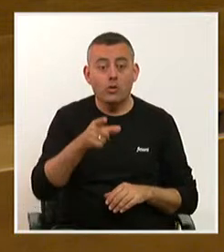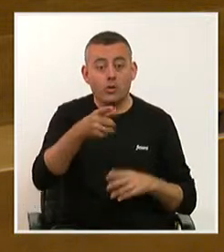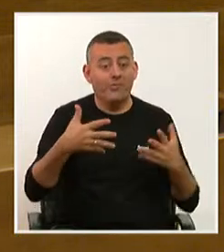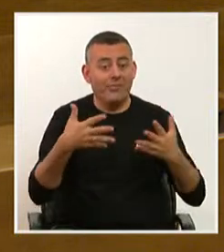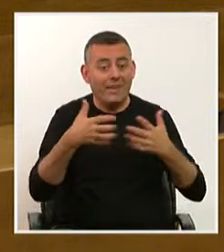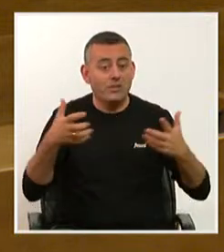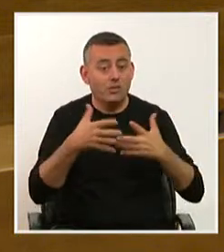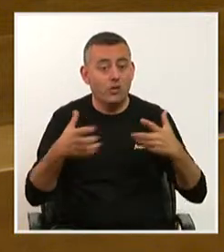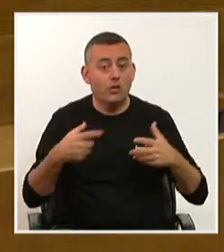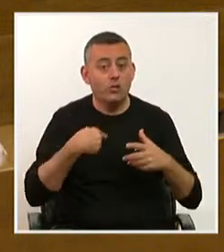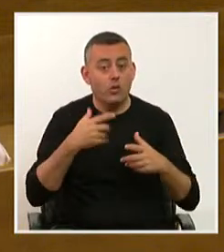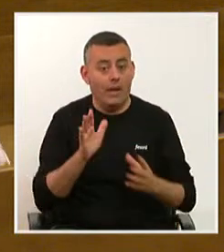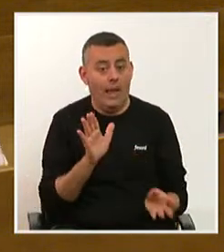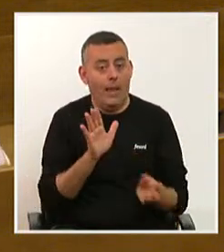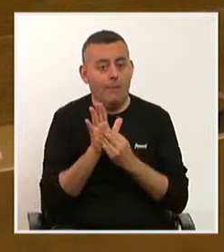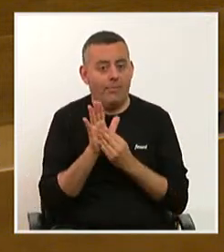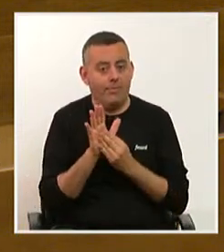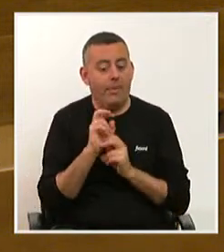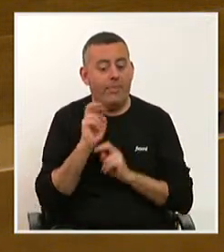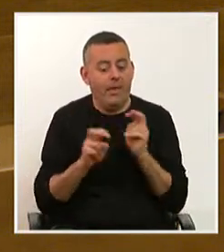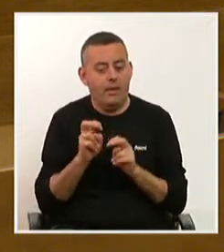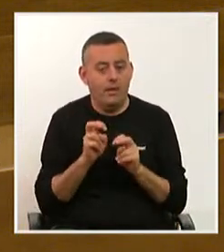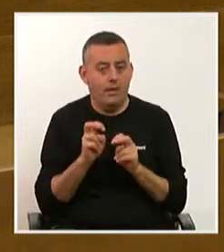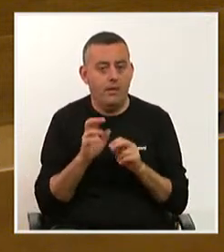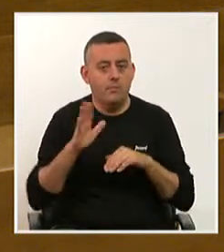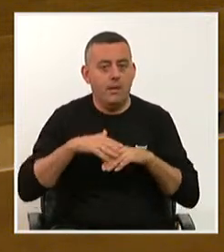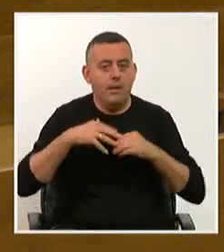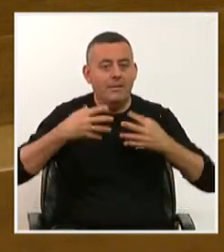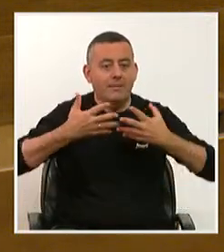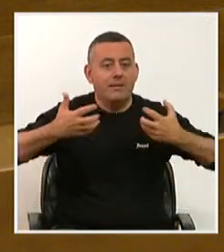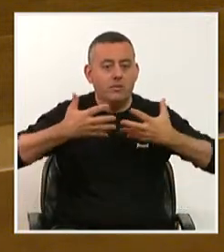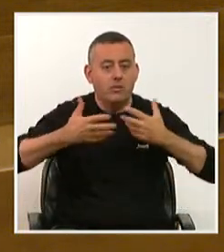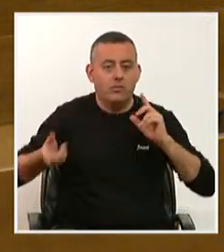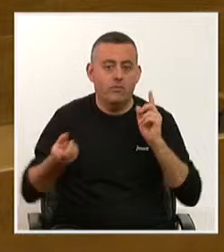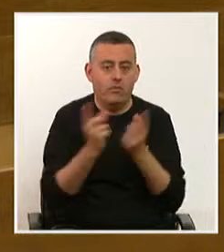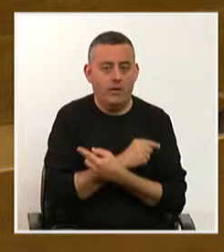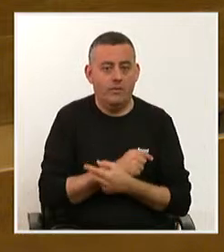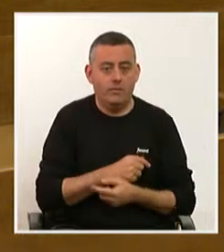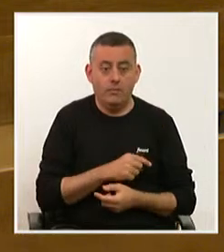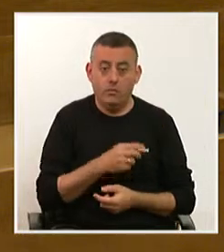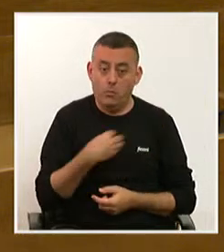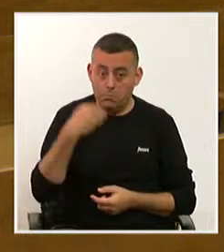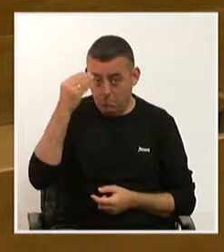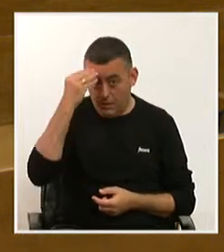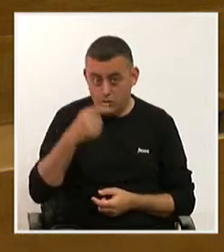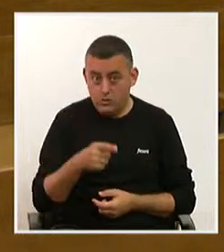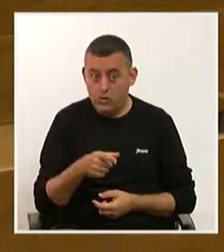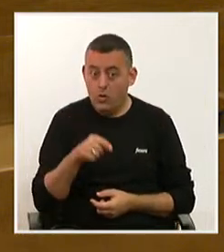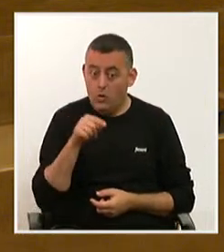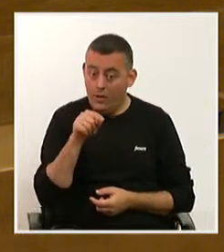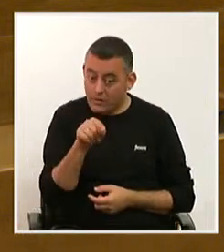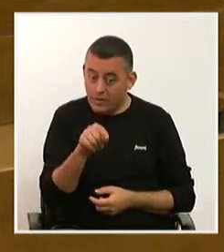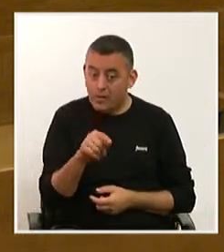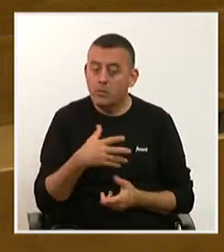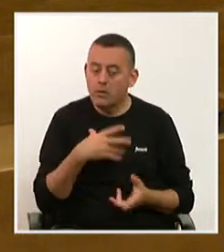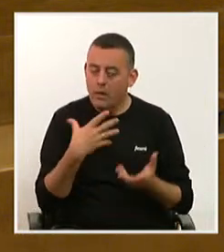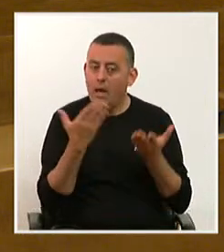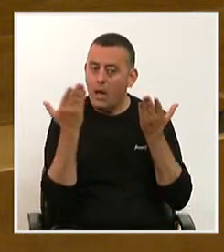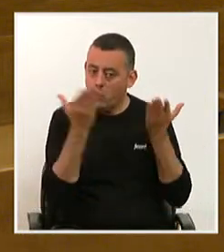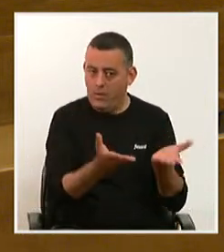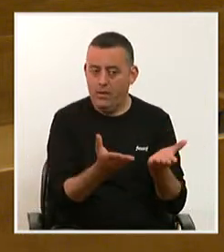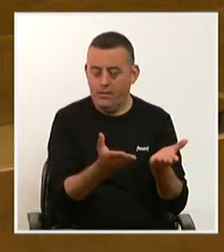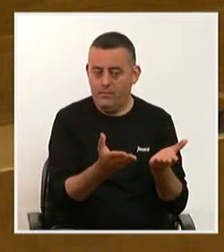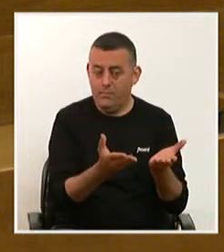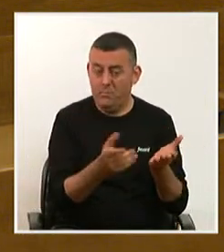de PR de buen primer salar laeta cre que que es impresentable y que